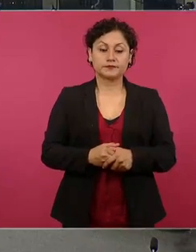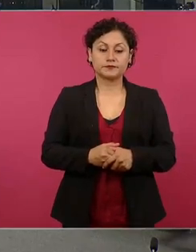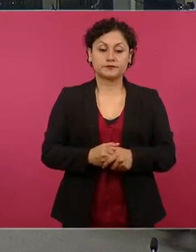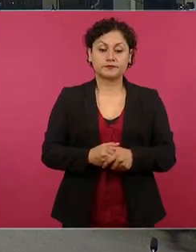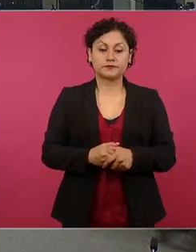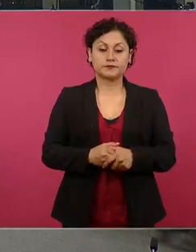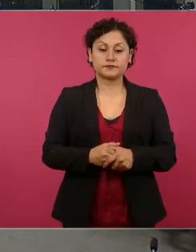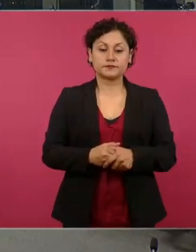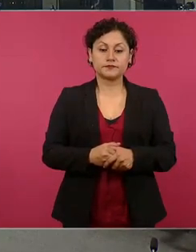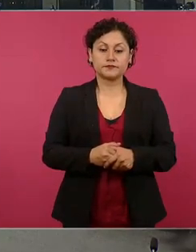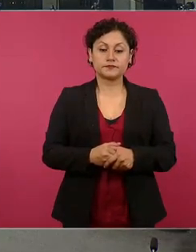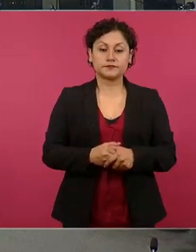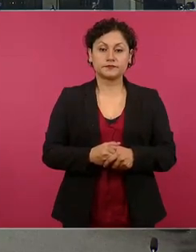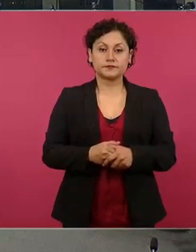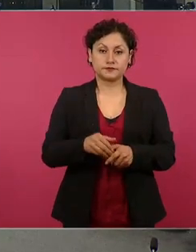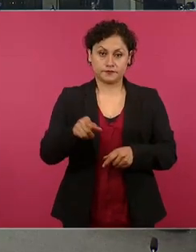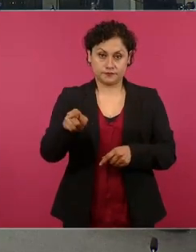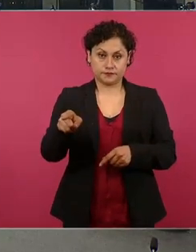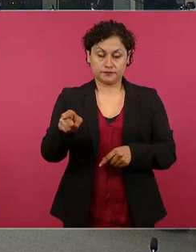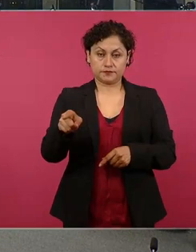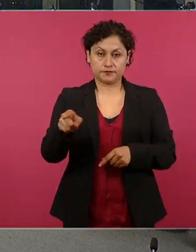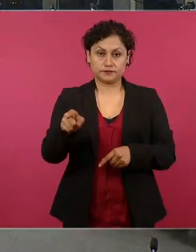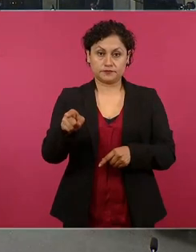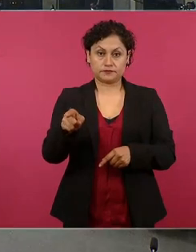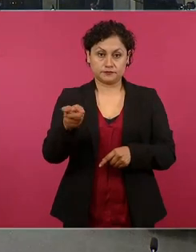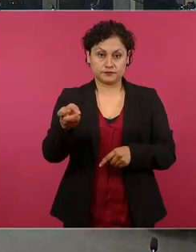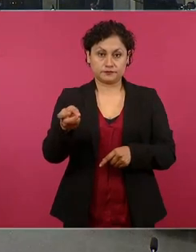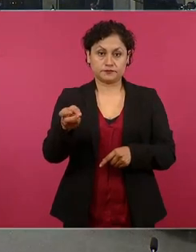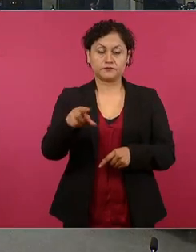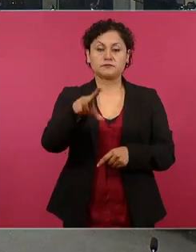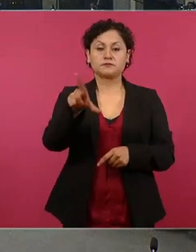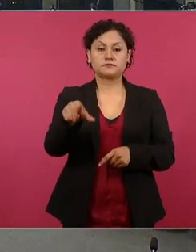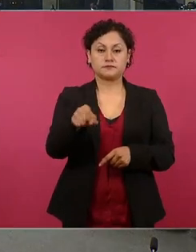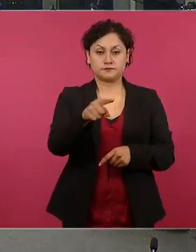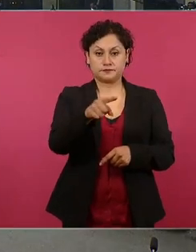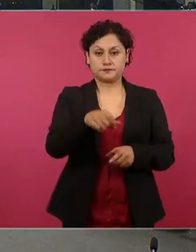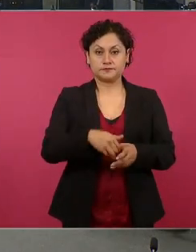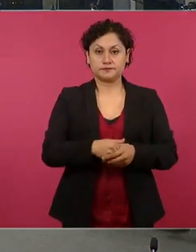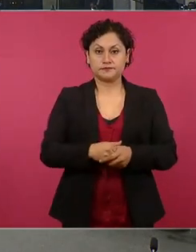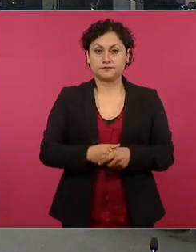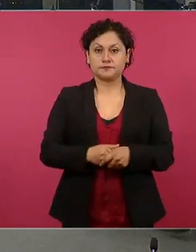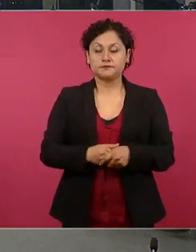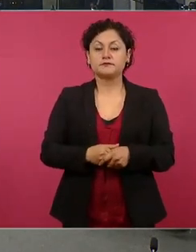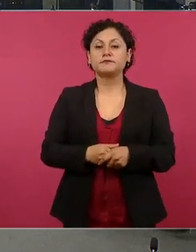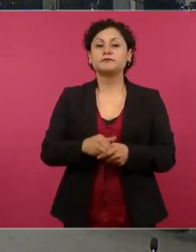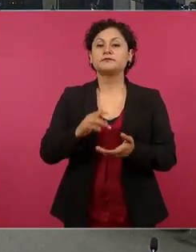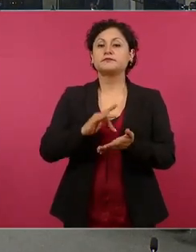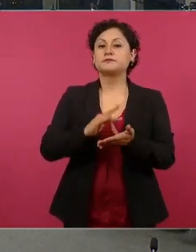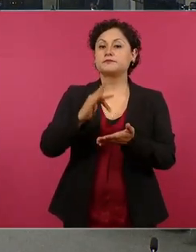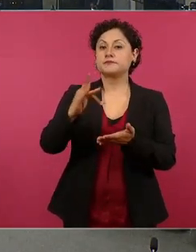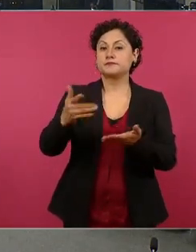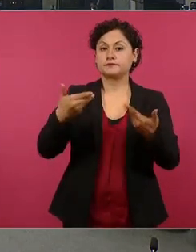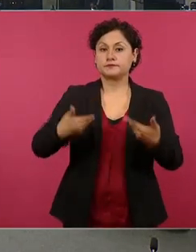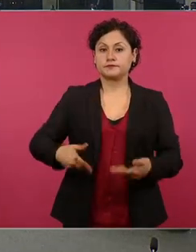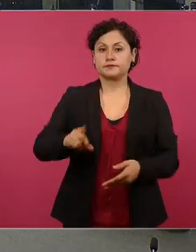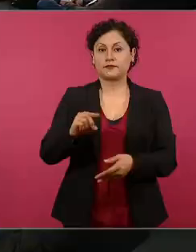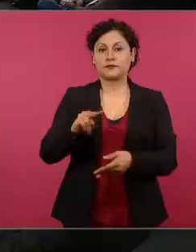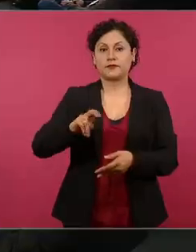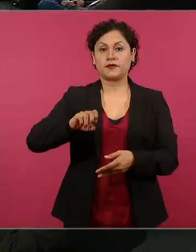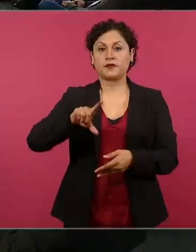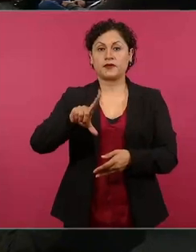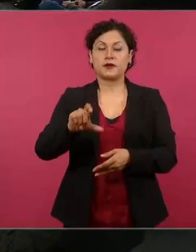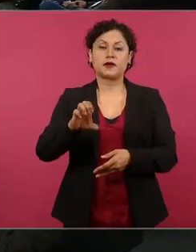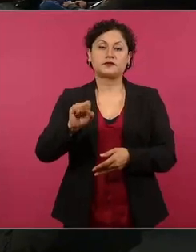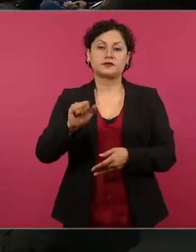Ayer fue allá, bueno, seguimos contigo y luego contigo. Gracias, presidente. Buen día, Dalila Escobar, de Proceso.